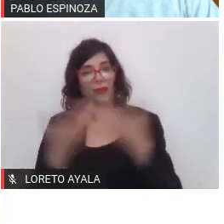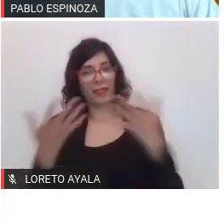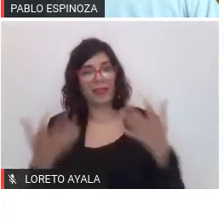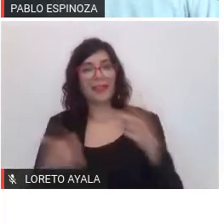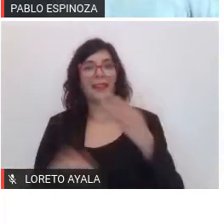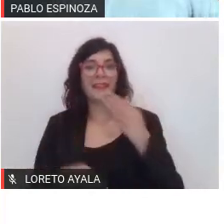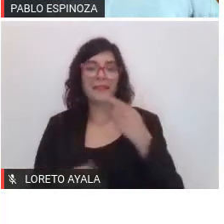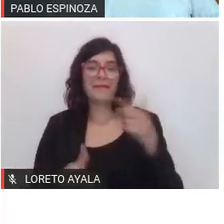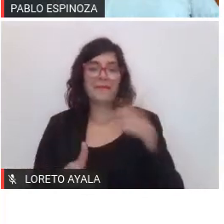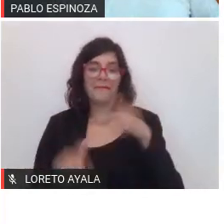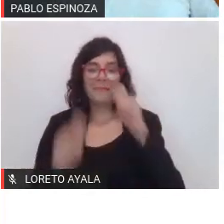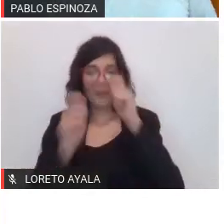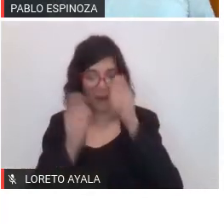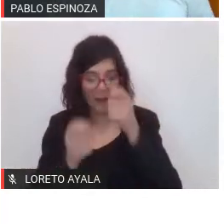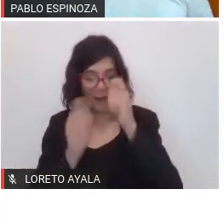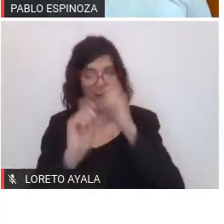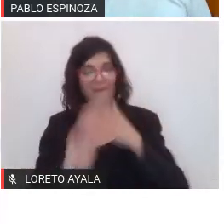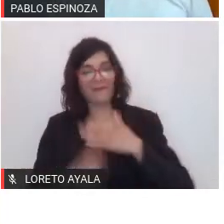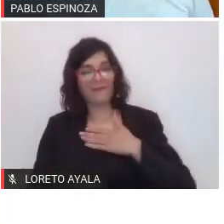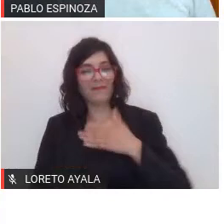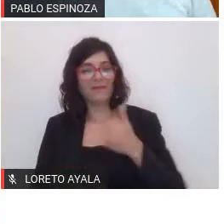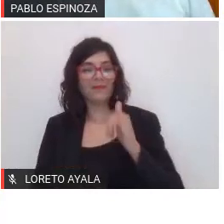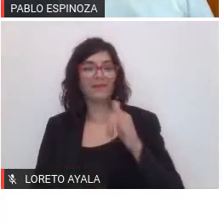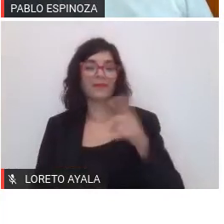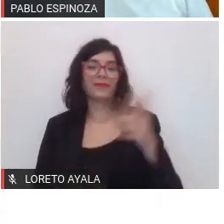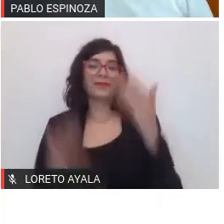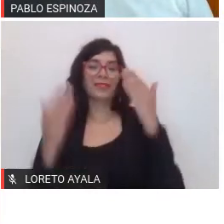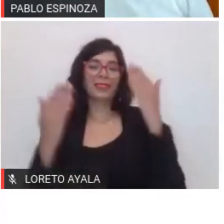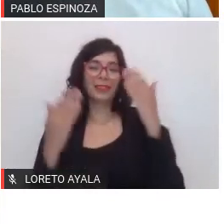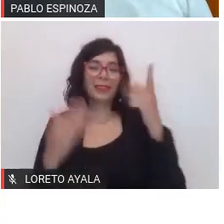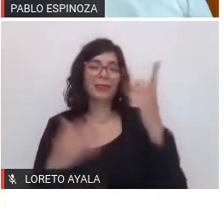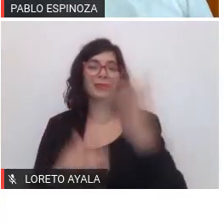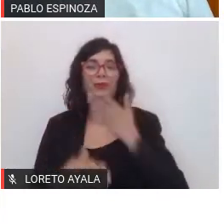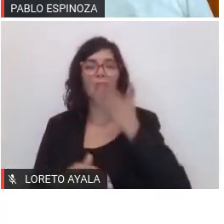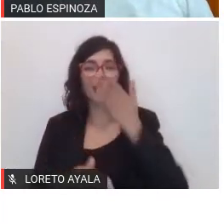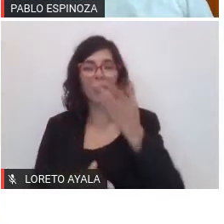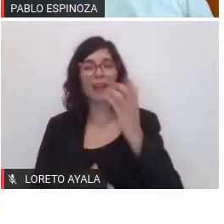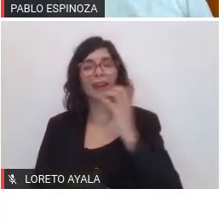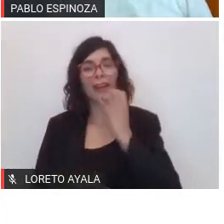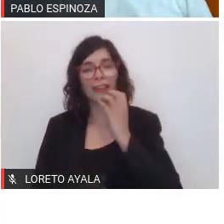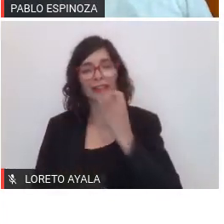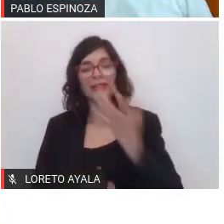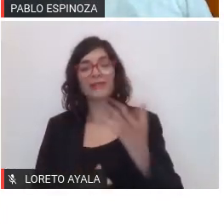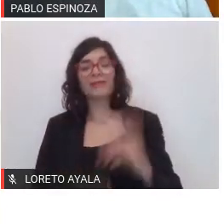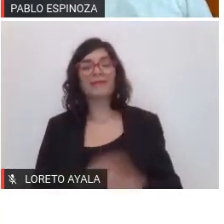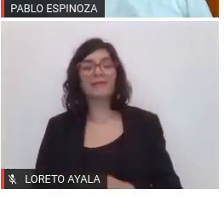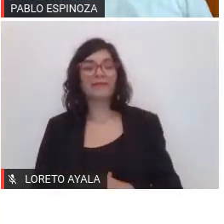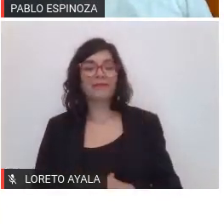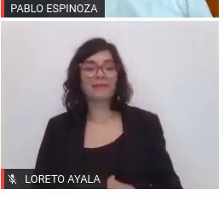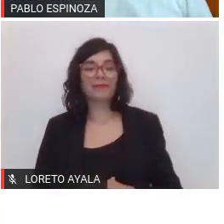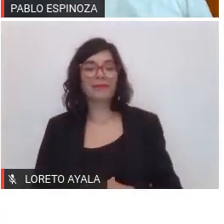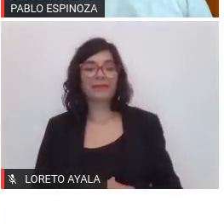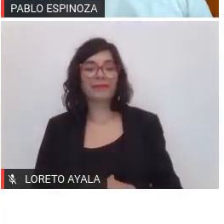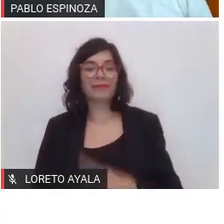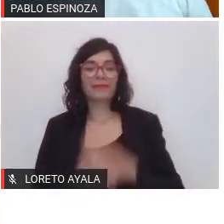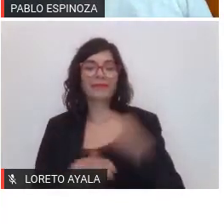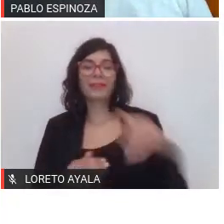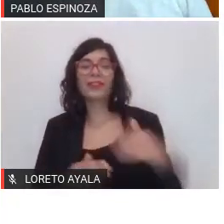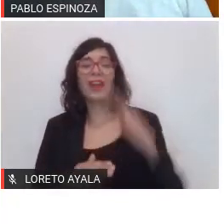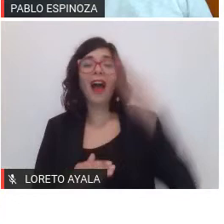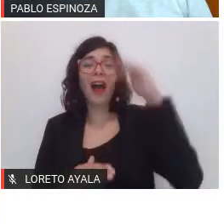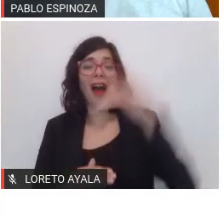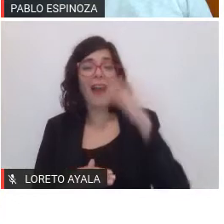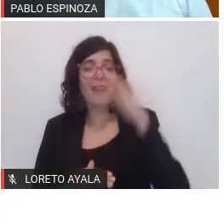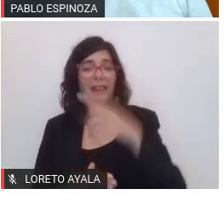que el saludo a todo el país, Puerto Vara, Punta Arenas, Antofagasta, Los Andes, Villarrica, Diego